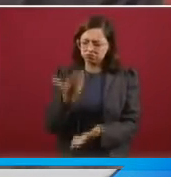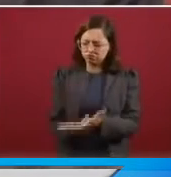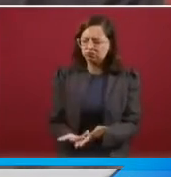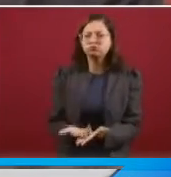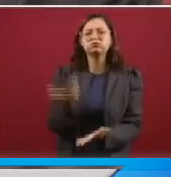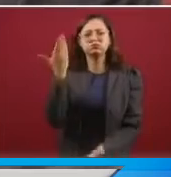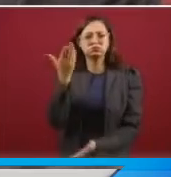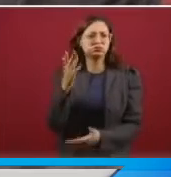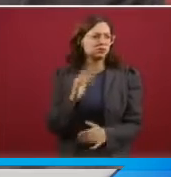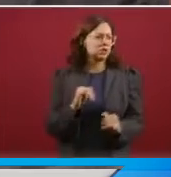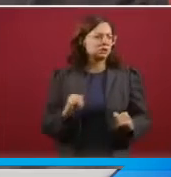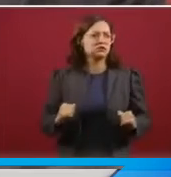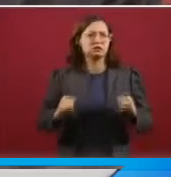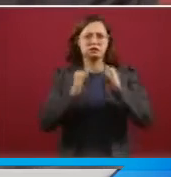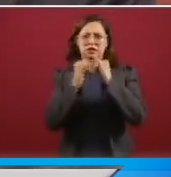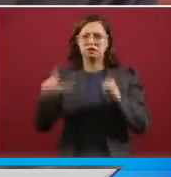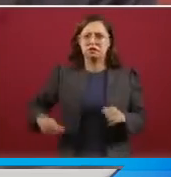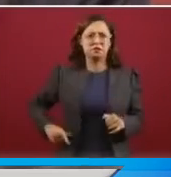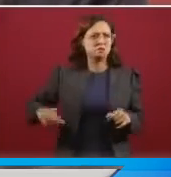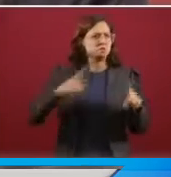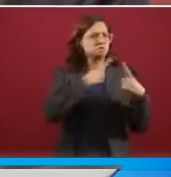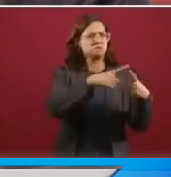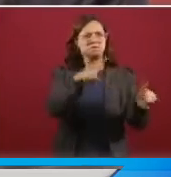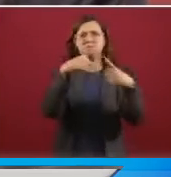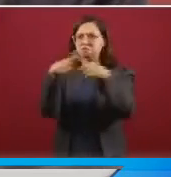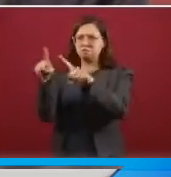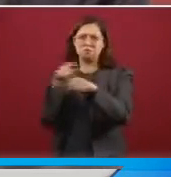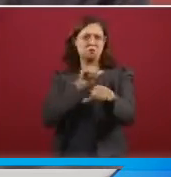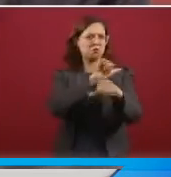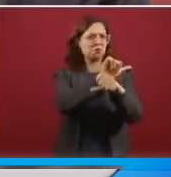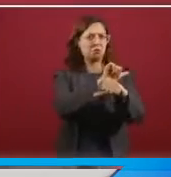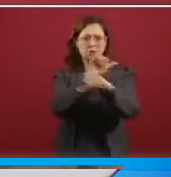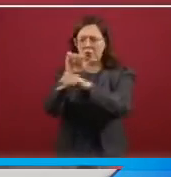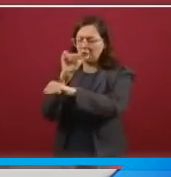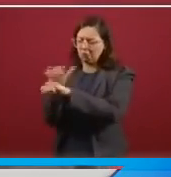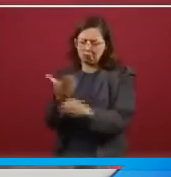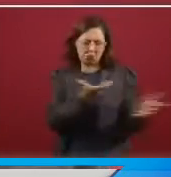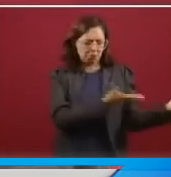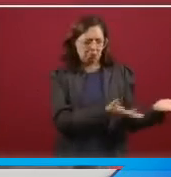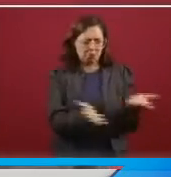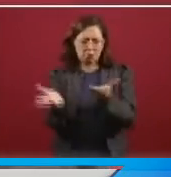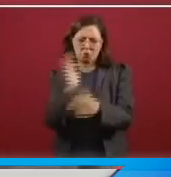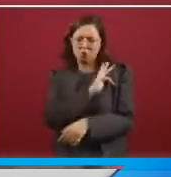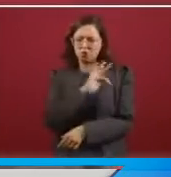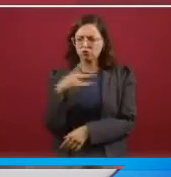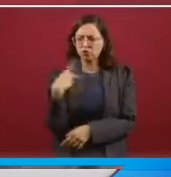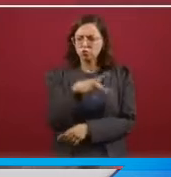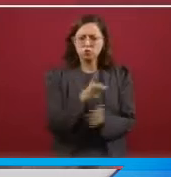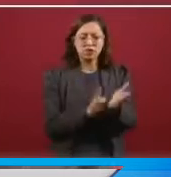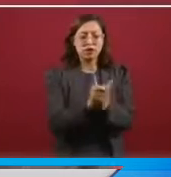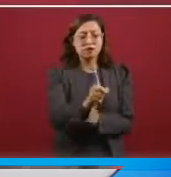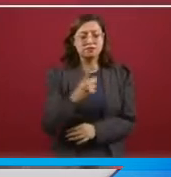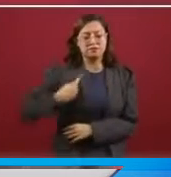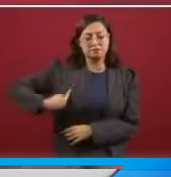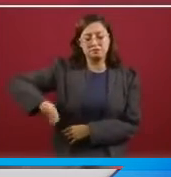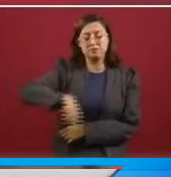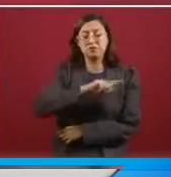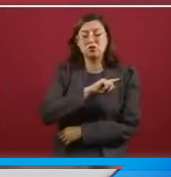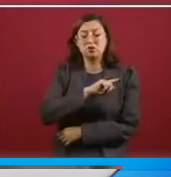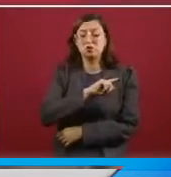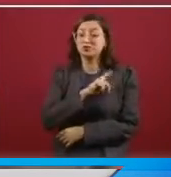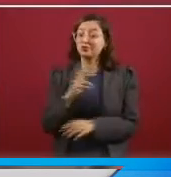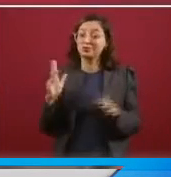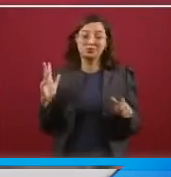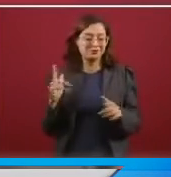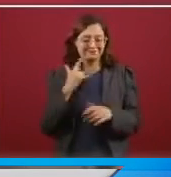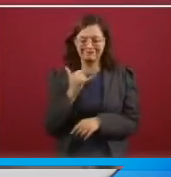comunes en el periodo neoliberal. Se convertirá como delito grave la facturación falsa y se tipificará como delincuencia organizada. No podrán salir